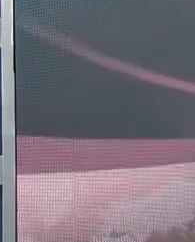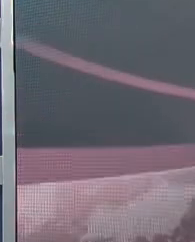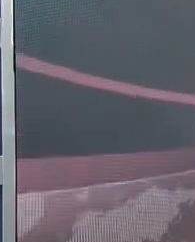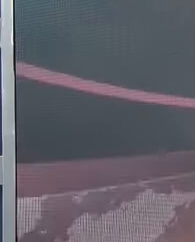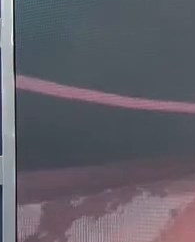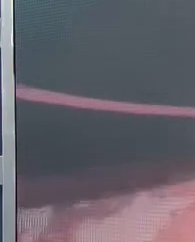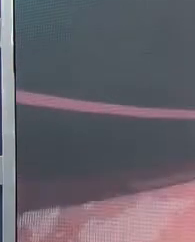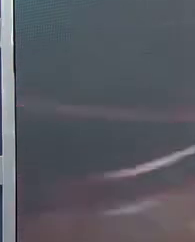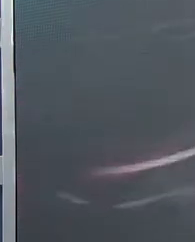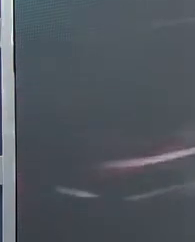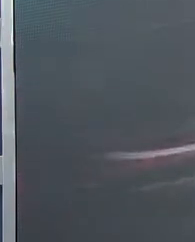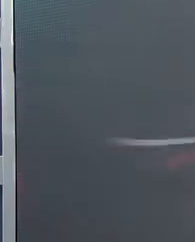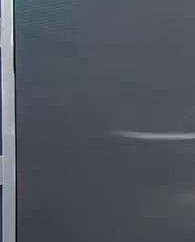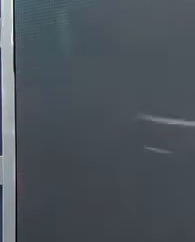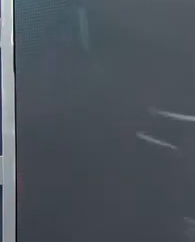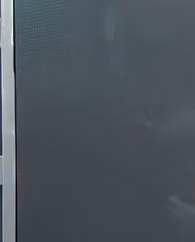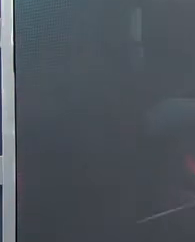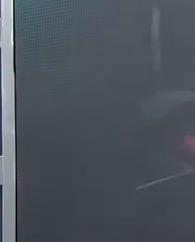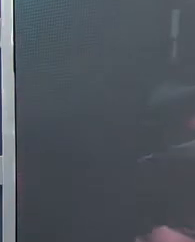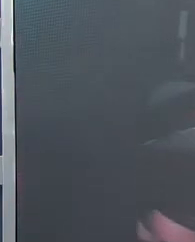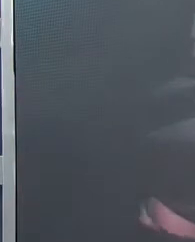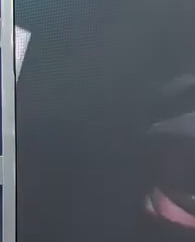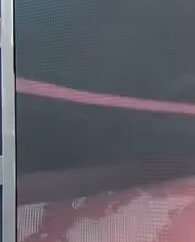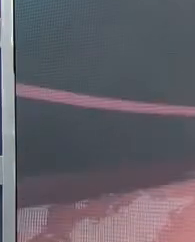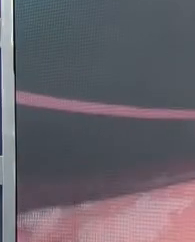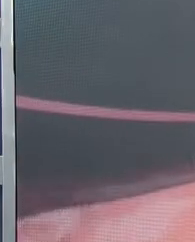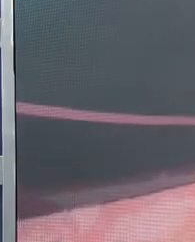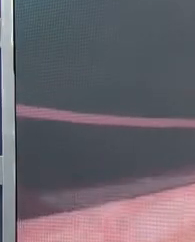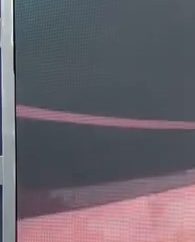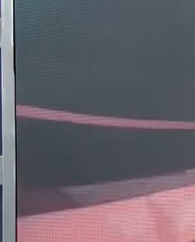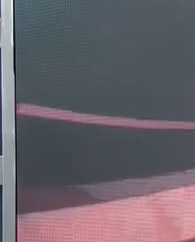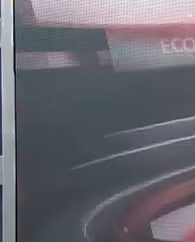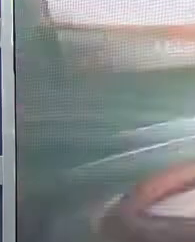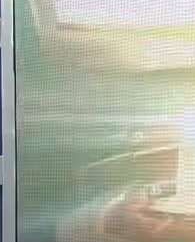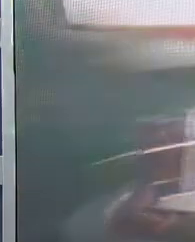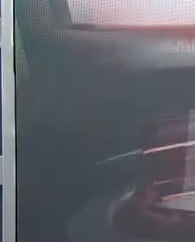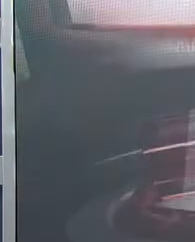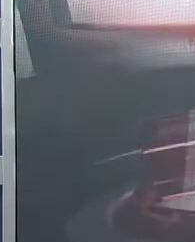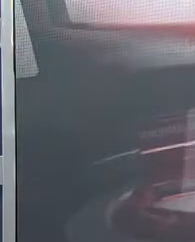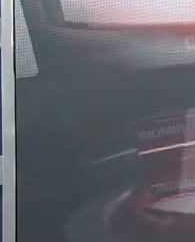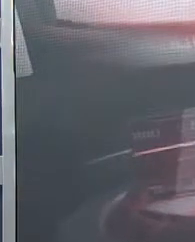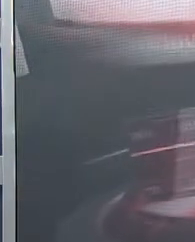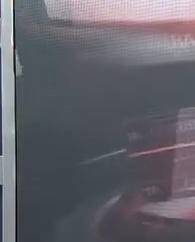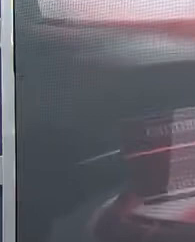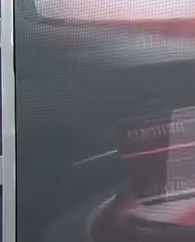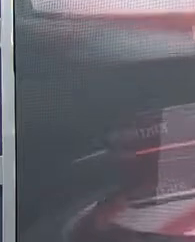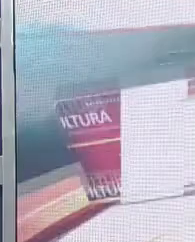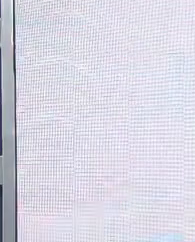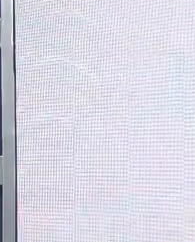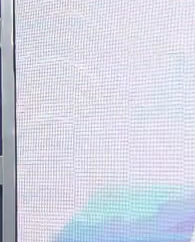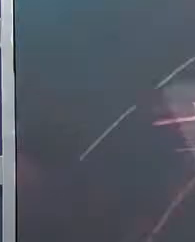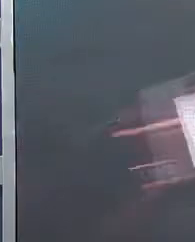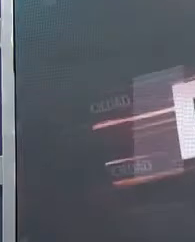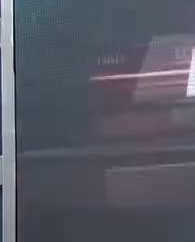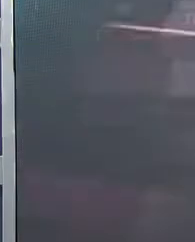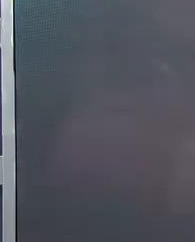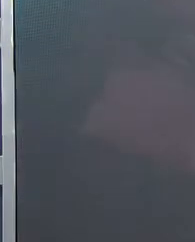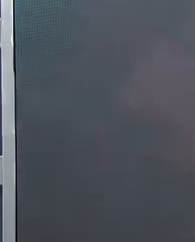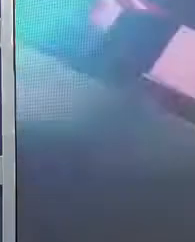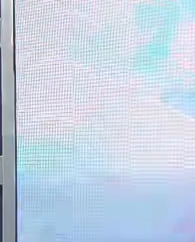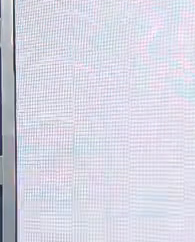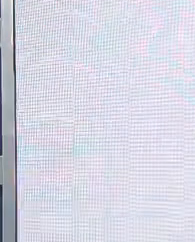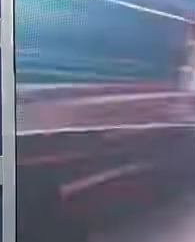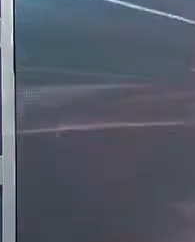tanto la obra seguía trabajando, sí, en los barrios. Pero en este caso la obra pública ya no